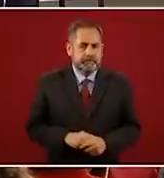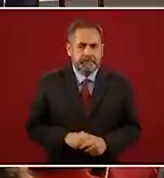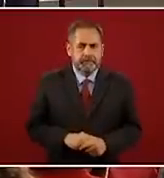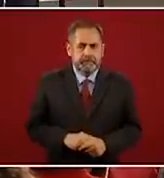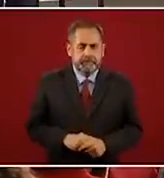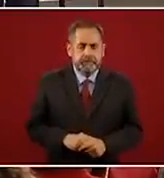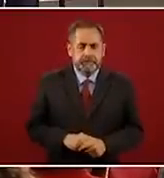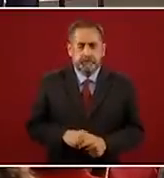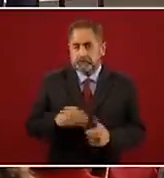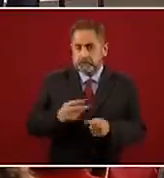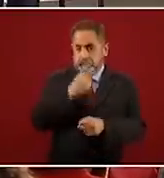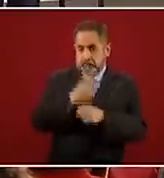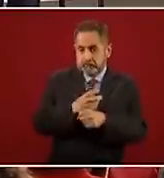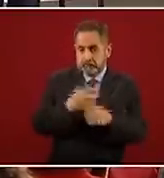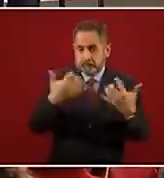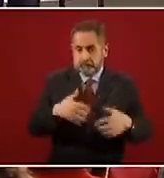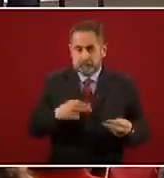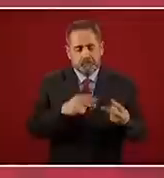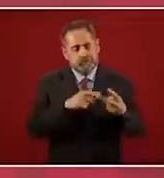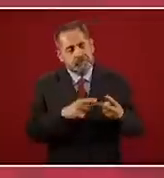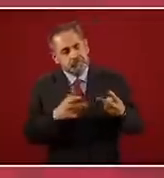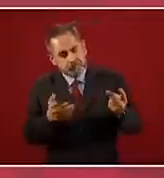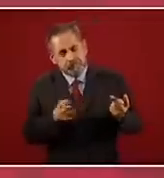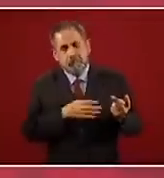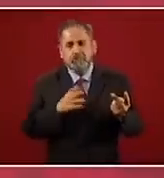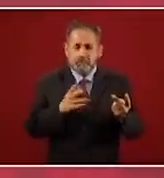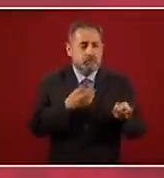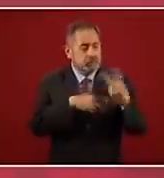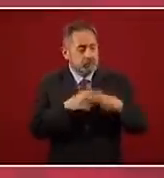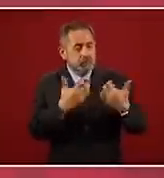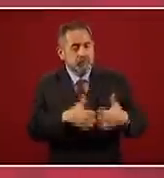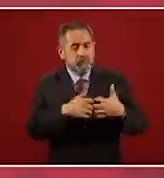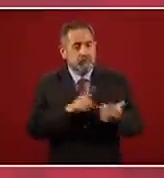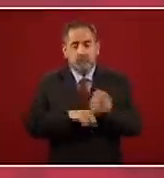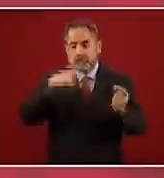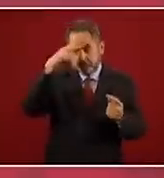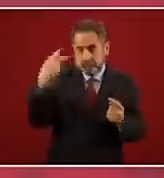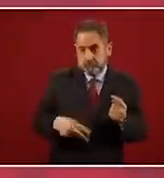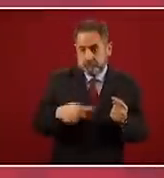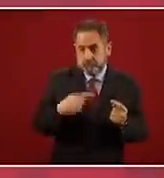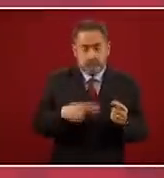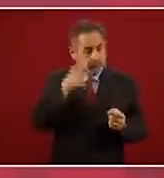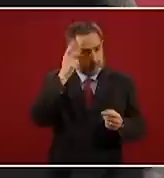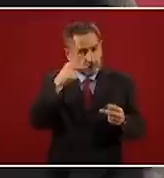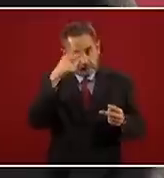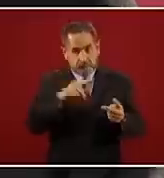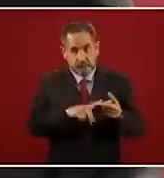La segunda empresa que podría producir es una mexicana,